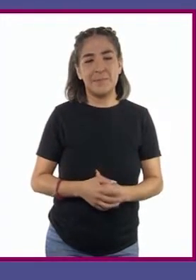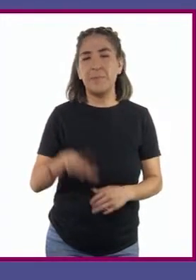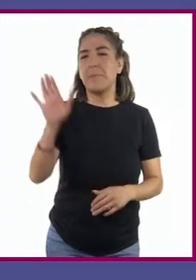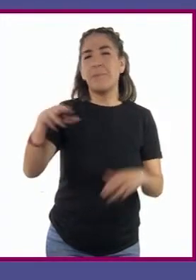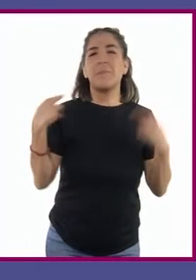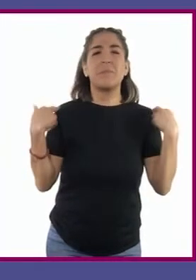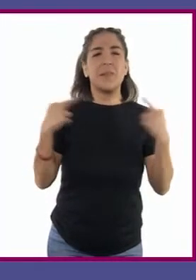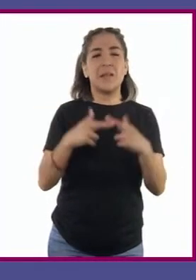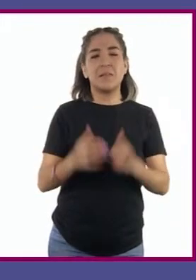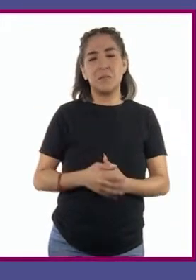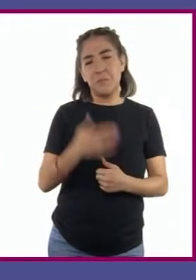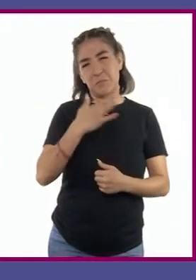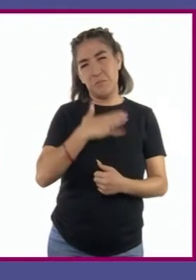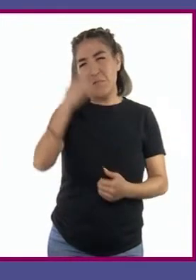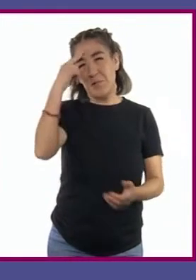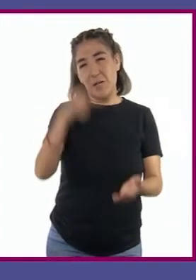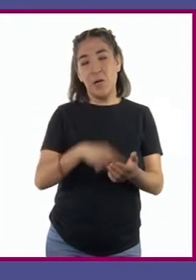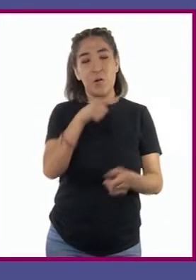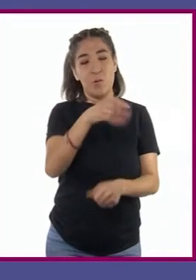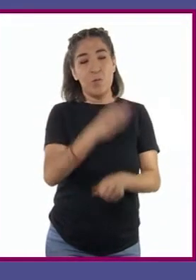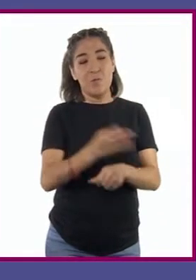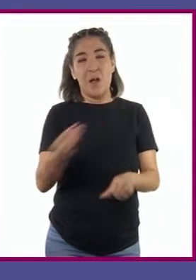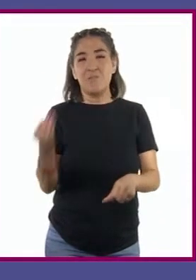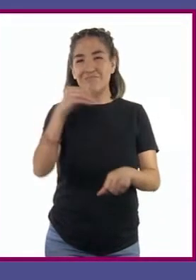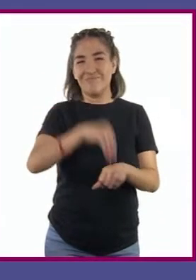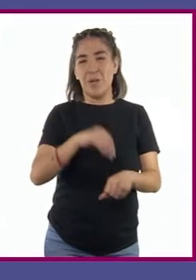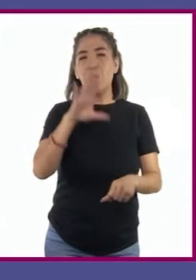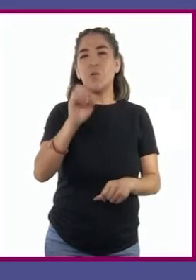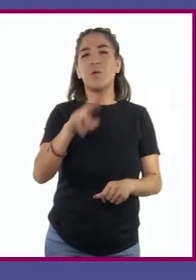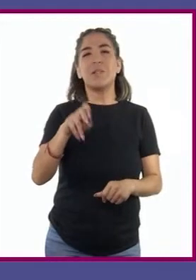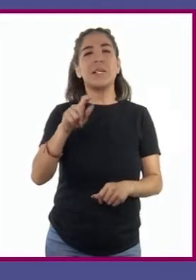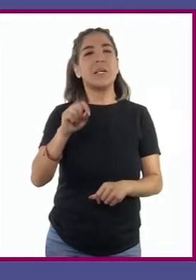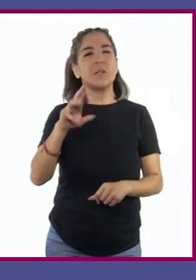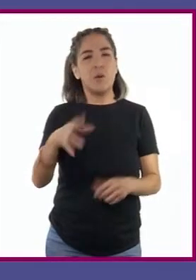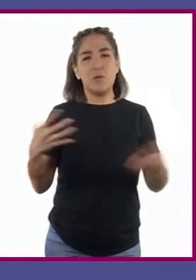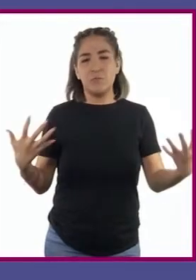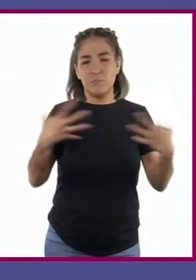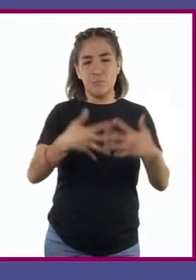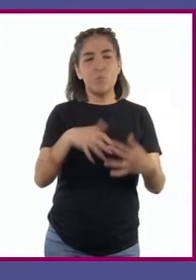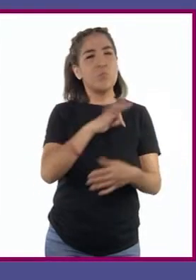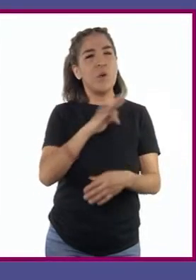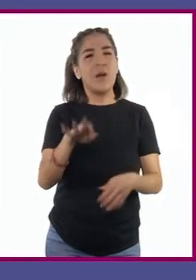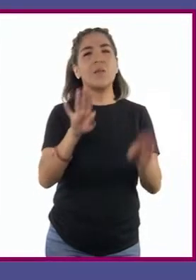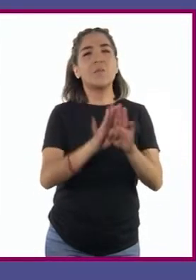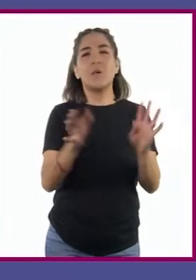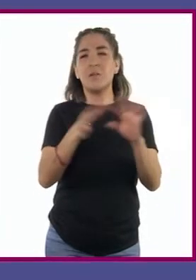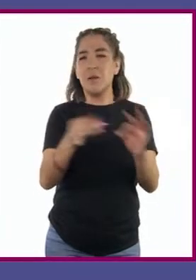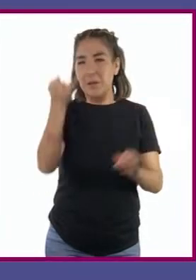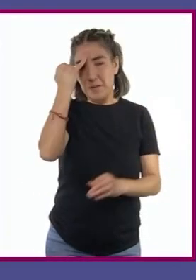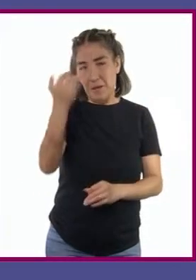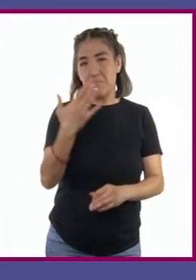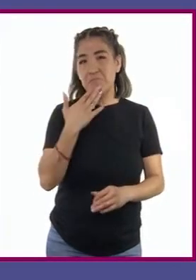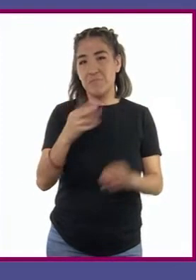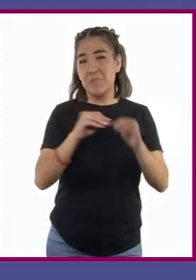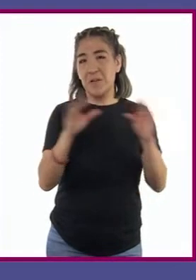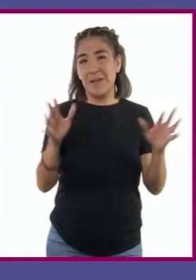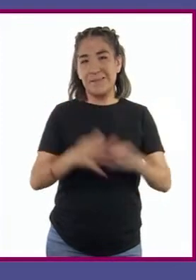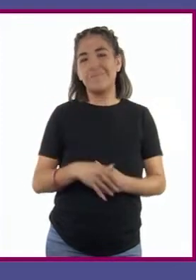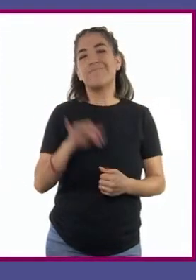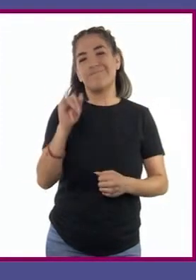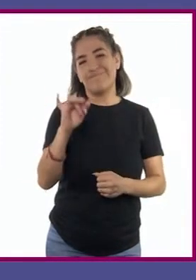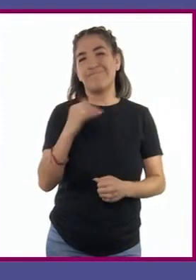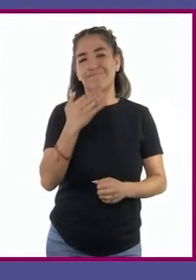Profesora, yo creo que si agregamos algunos conectores, podremos relacionar de mejor manera las ideas.